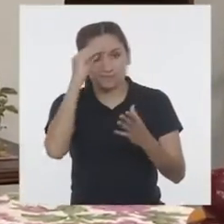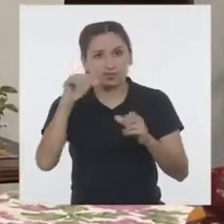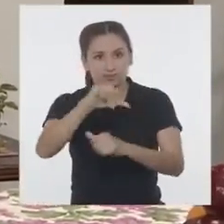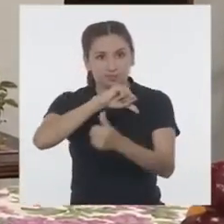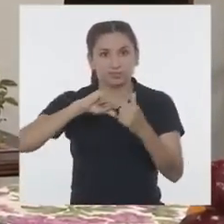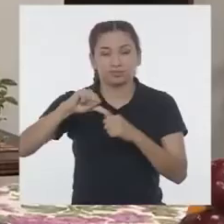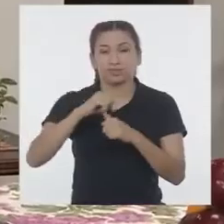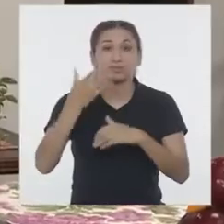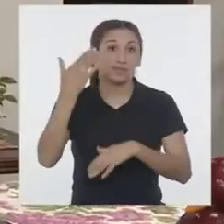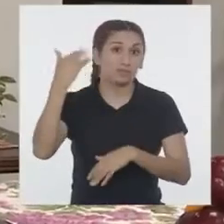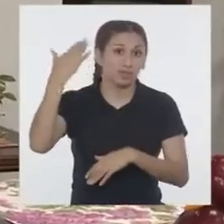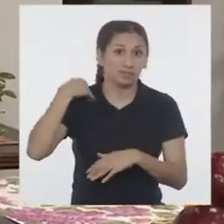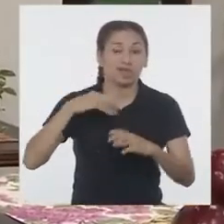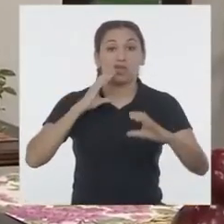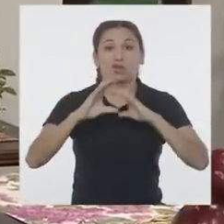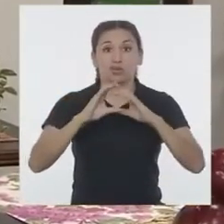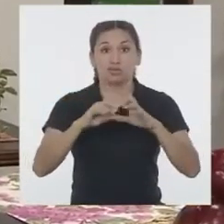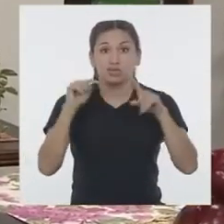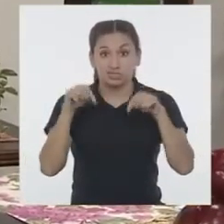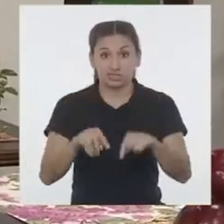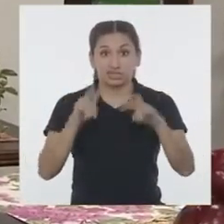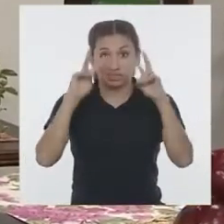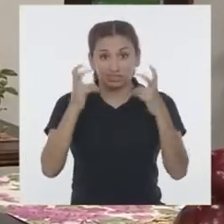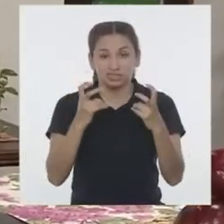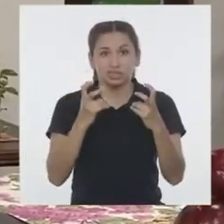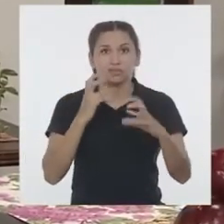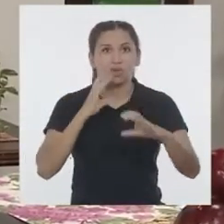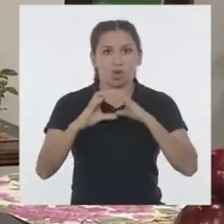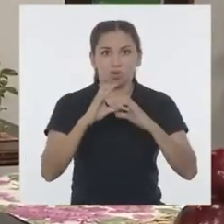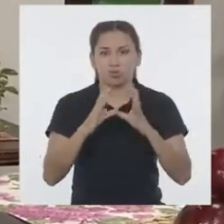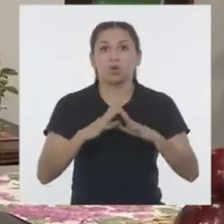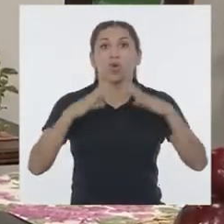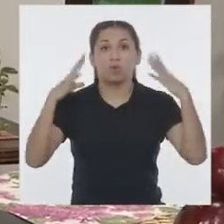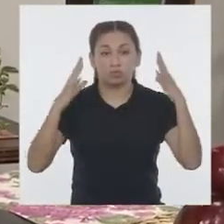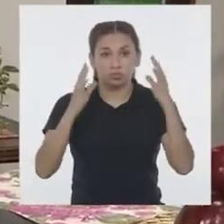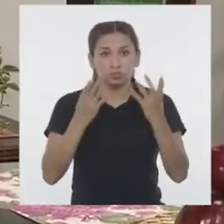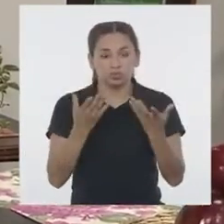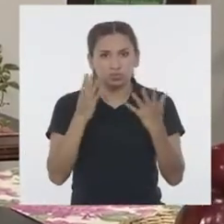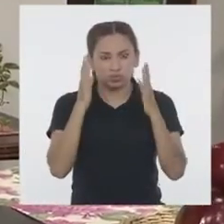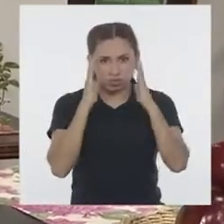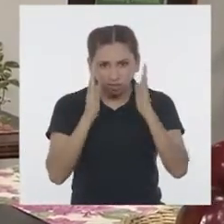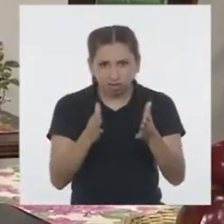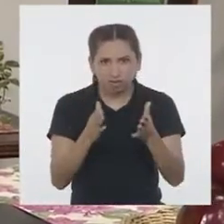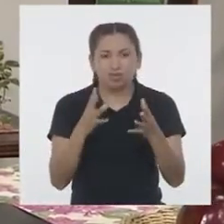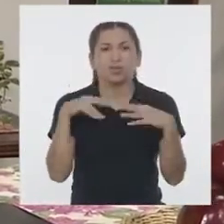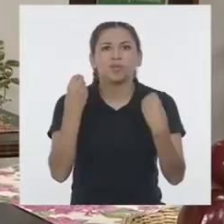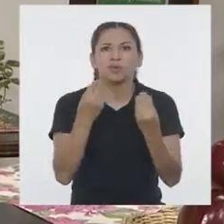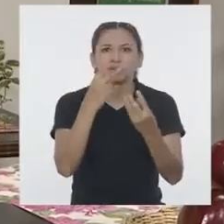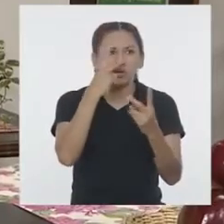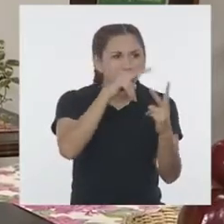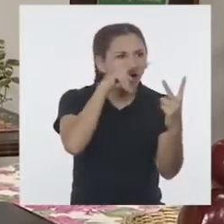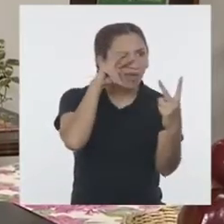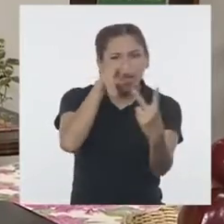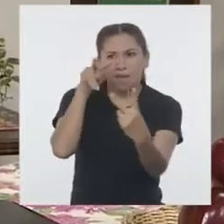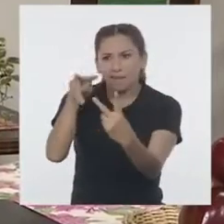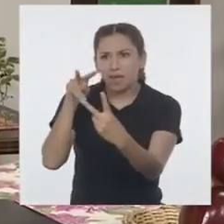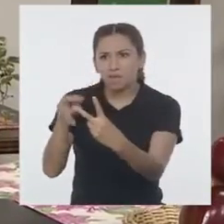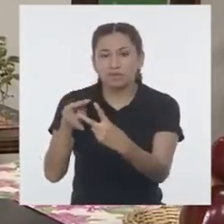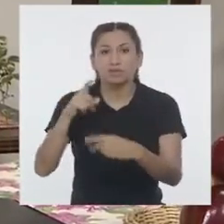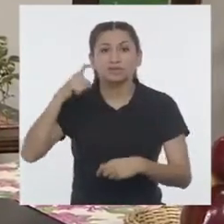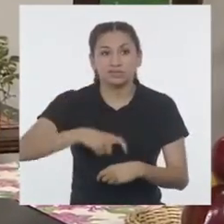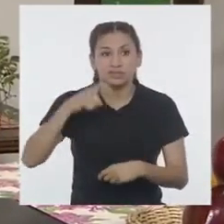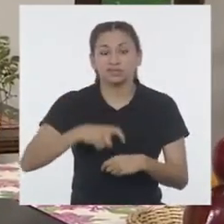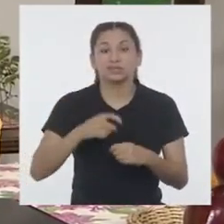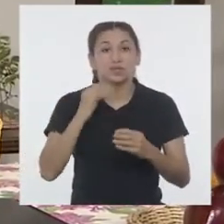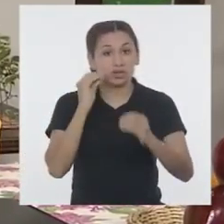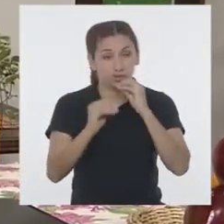día conversábamos que este ha sido un tema que nos ha llamado mucho la atención, porque lo vemos en todos lados y es necesario